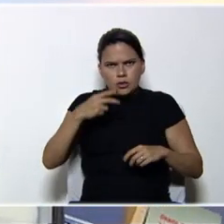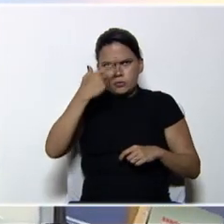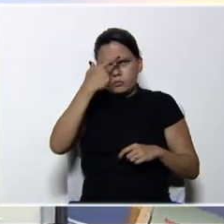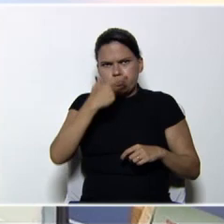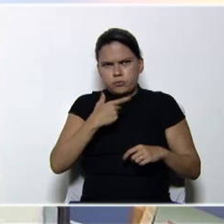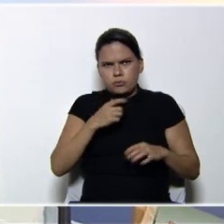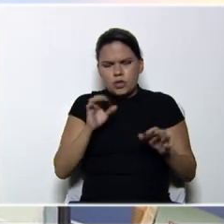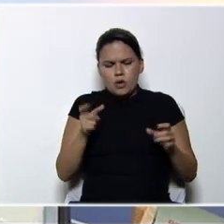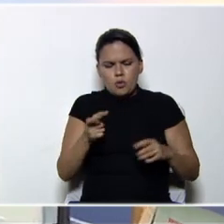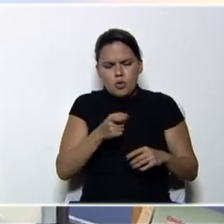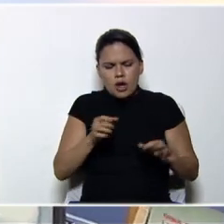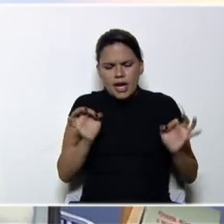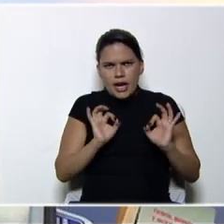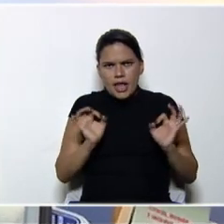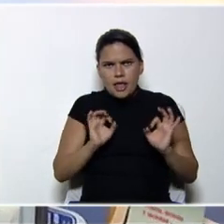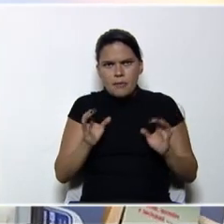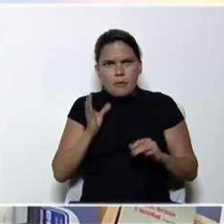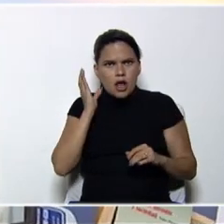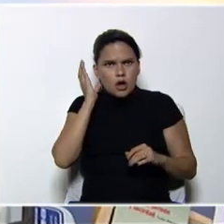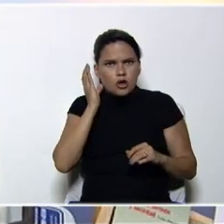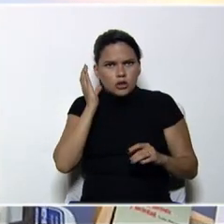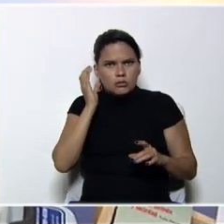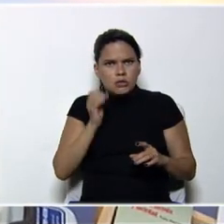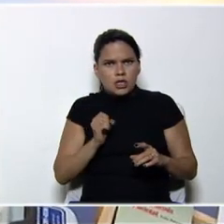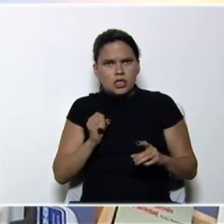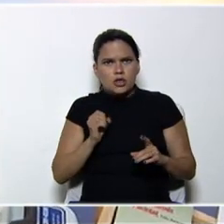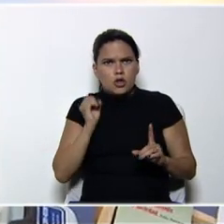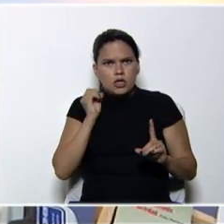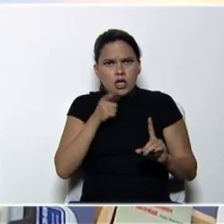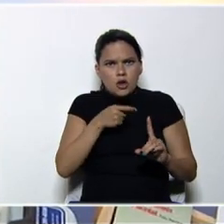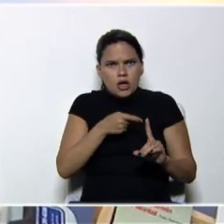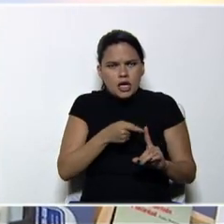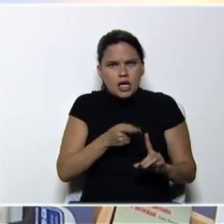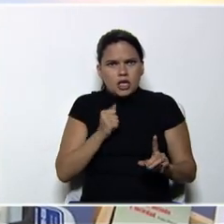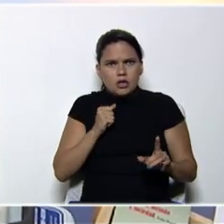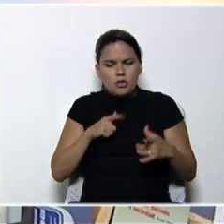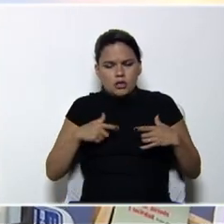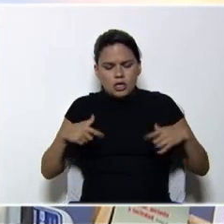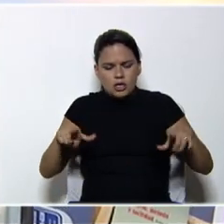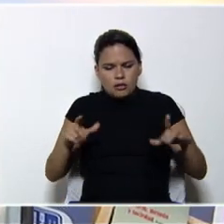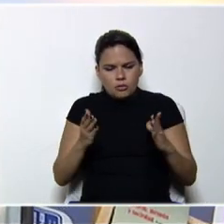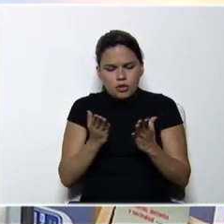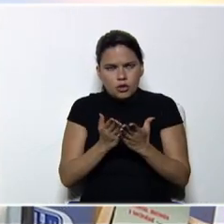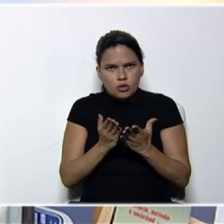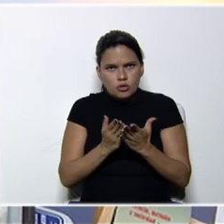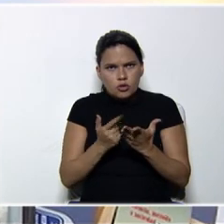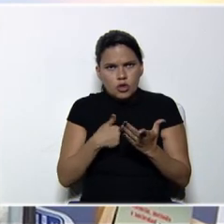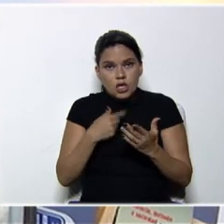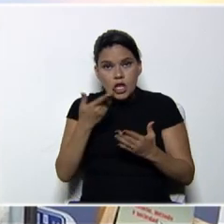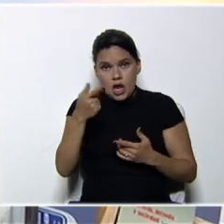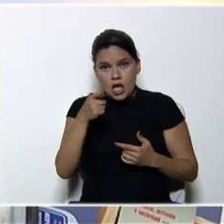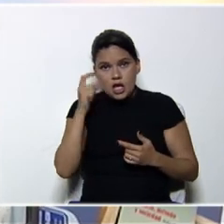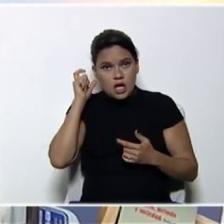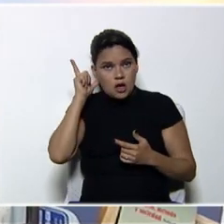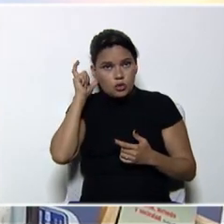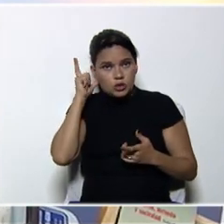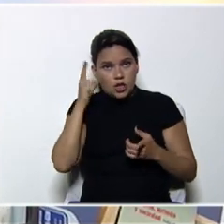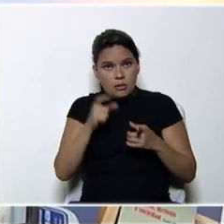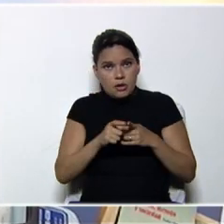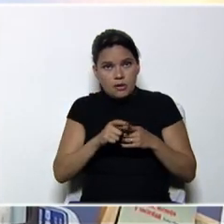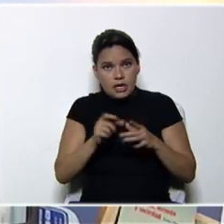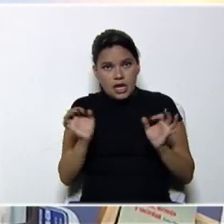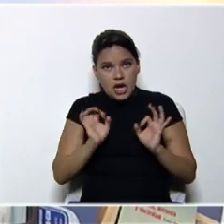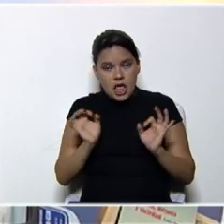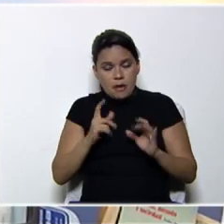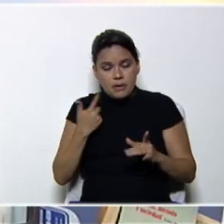nada más el conocimiento, del objeto, del campo de estudio, que son palabras que ya las han escuchado los muchachos, pero que nada tiene que ver